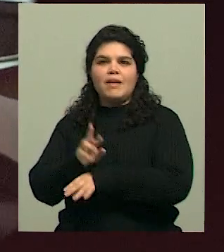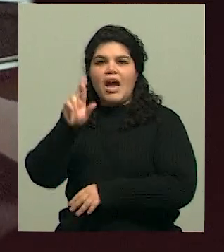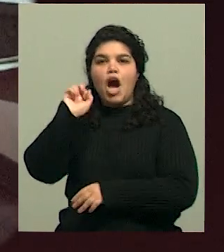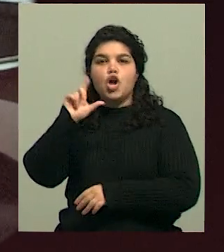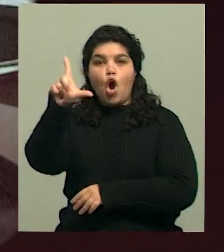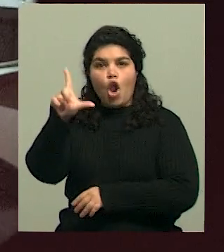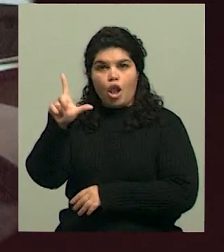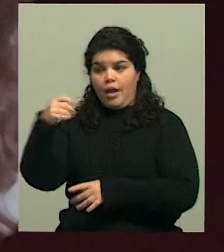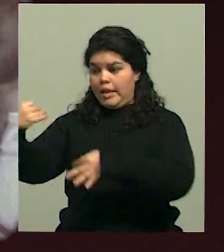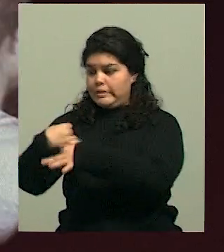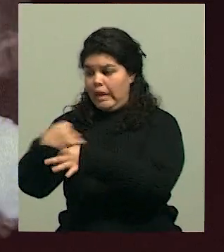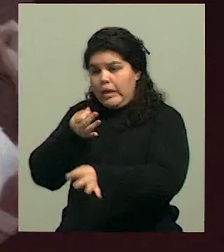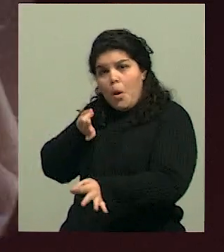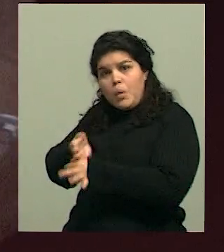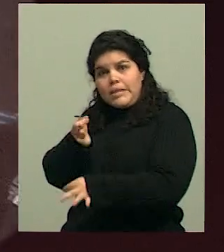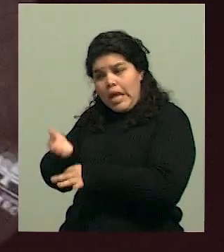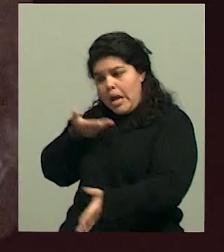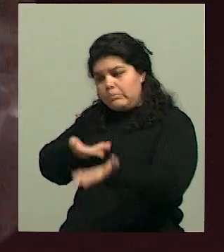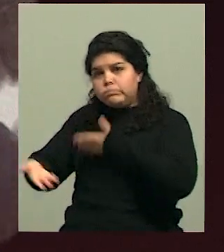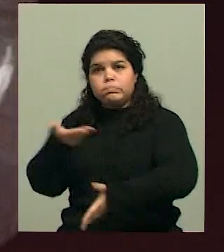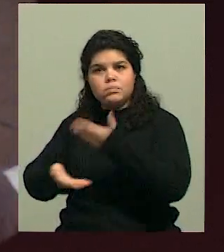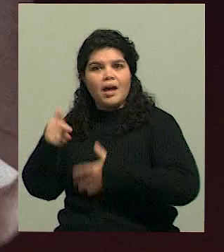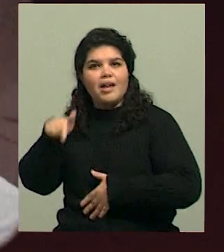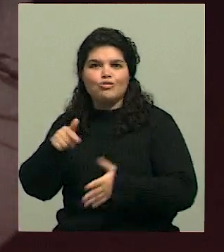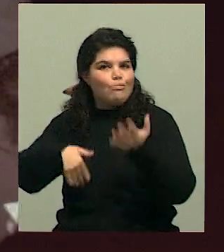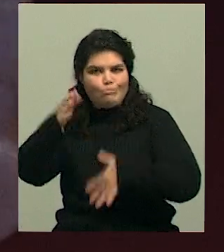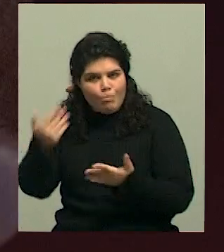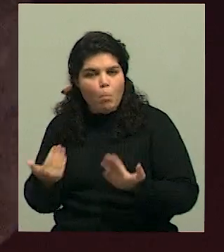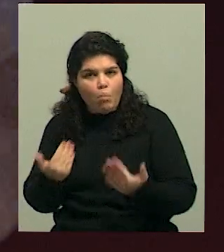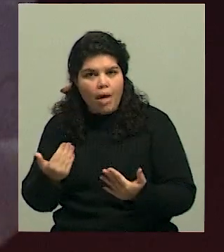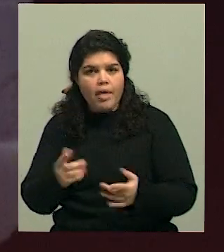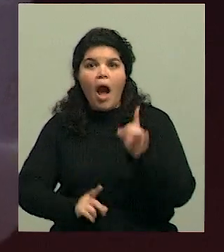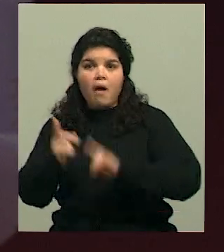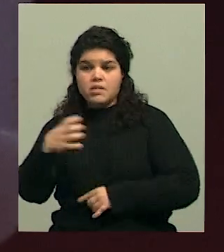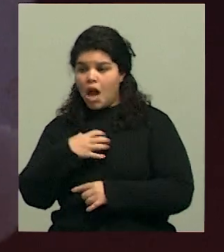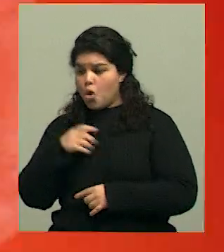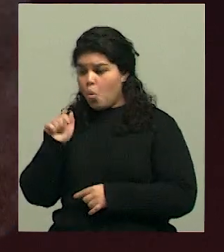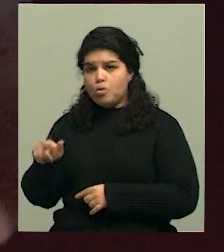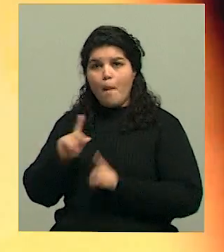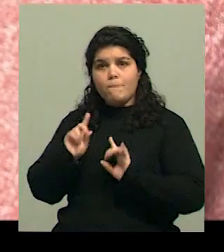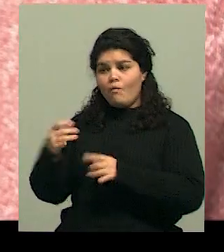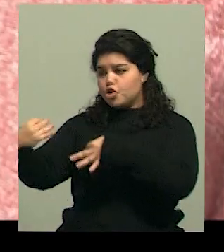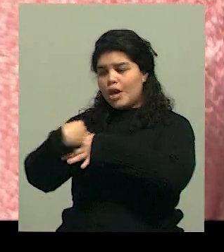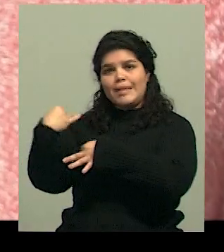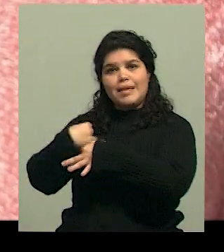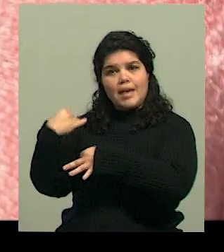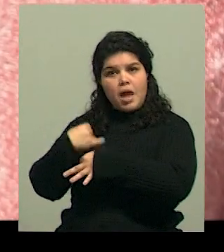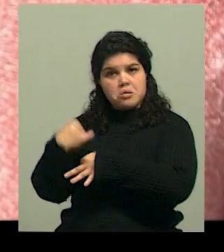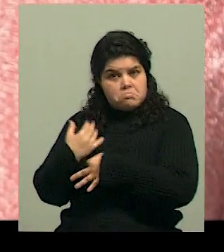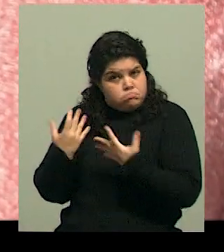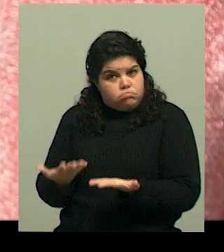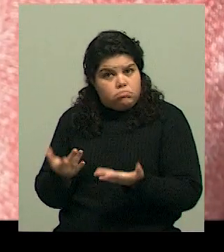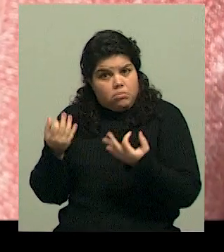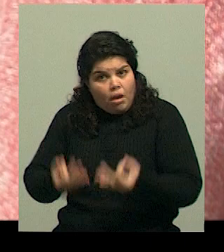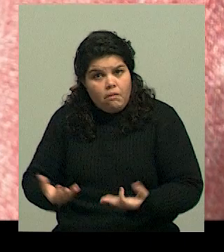muchas veces los profesores recibimos enseñanzas de los alumnos. Ahora bien, lo que vos me preguntaste, ¿tienen